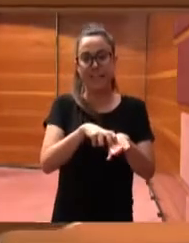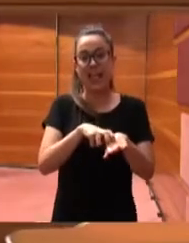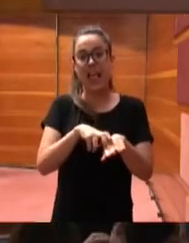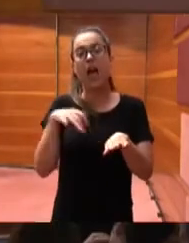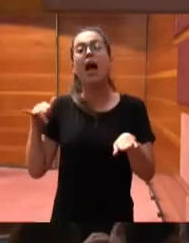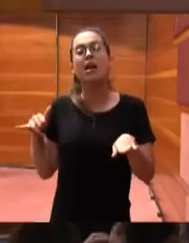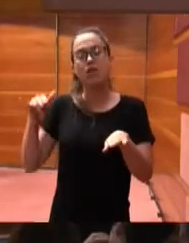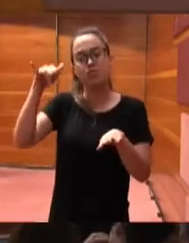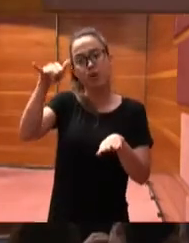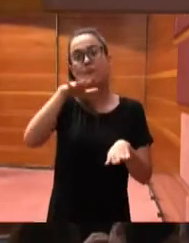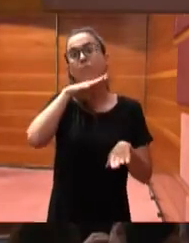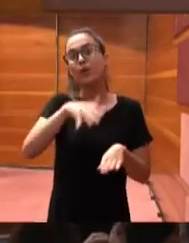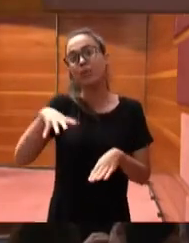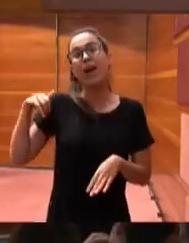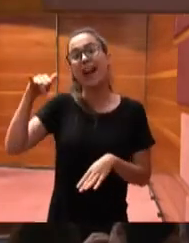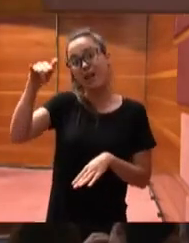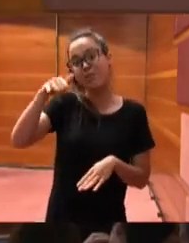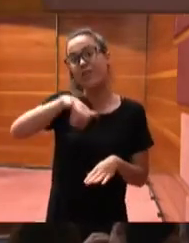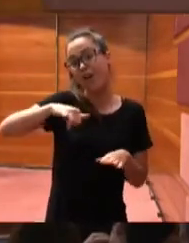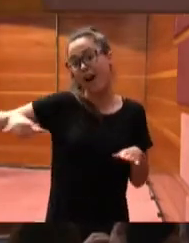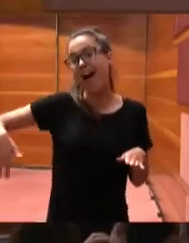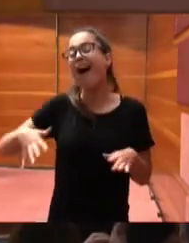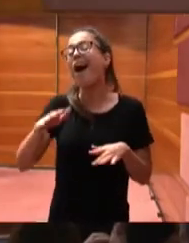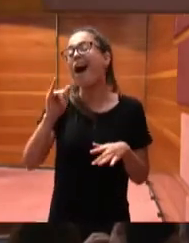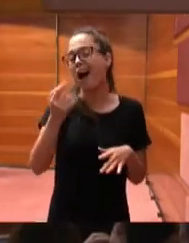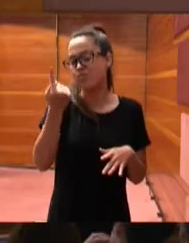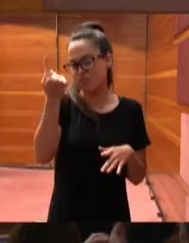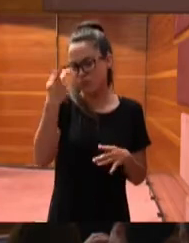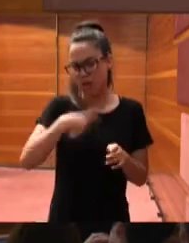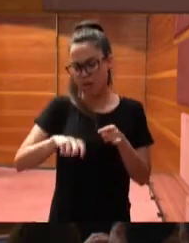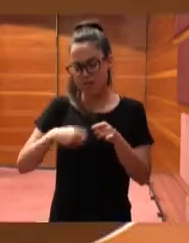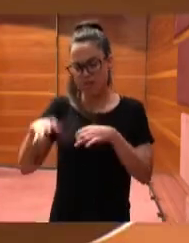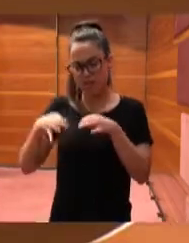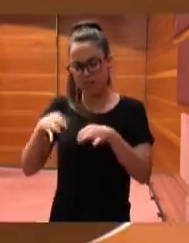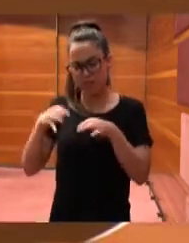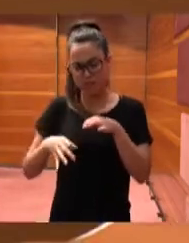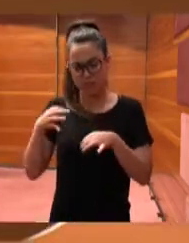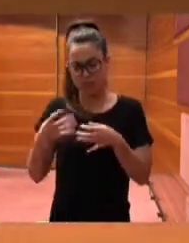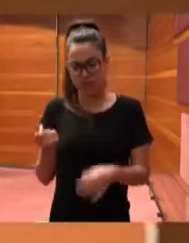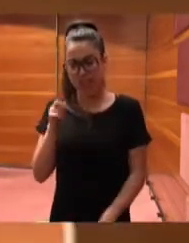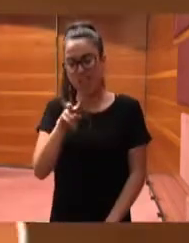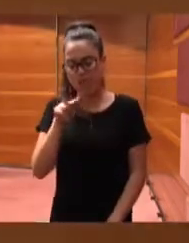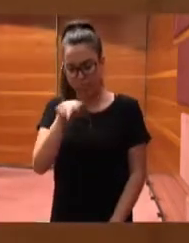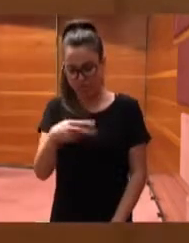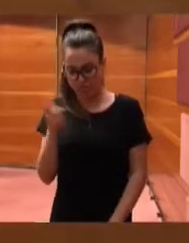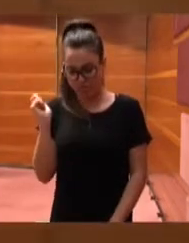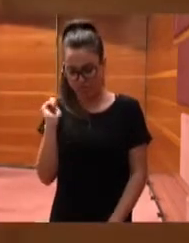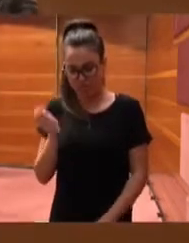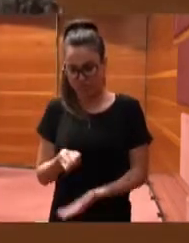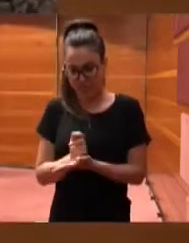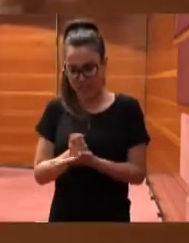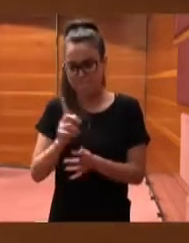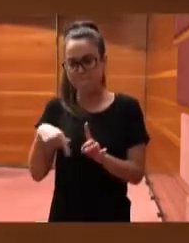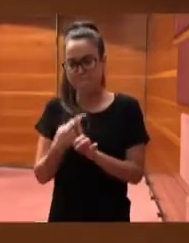aeropuerto, porque es que en el aeropuerto hay una tienda que lo venden, súper ecológica. Y a los 12 euracos, ni os cuento, porque encima tengo que pagar el